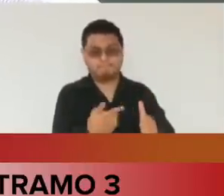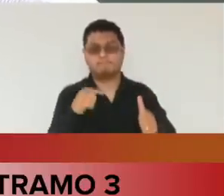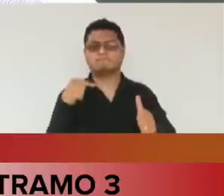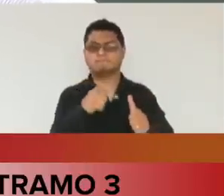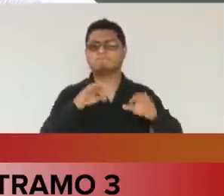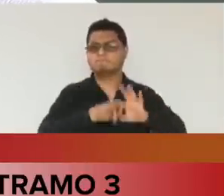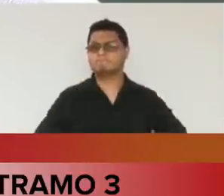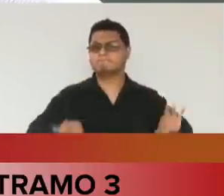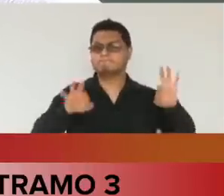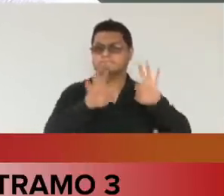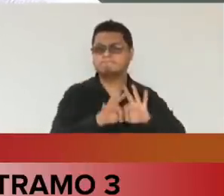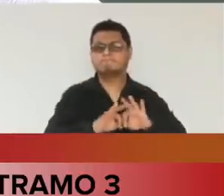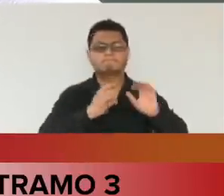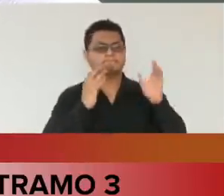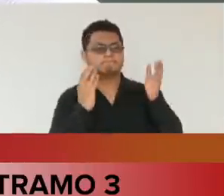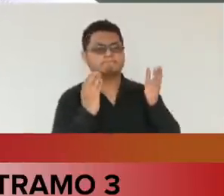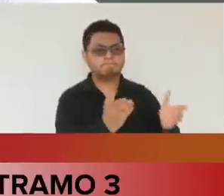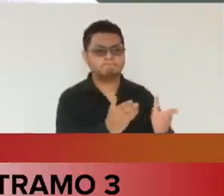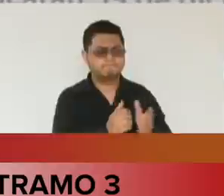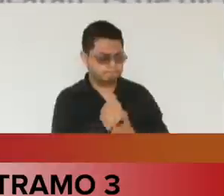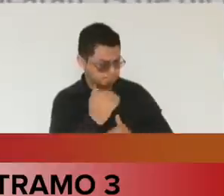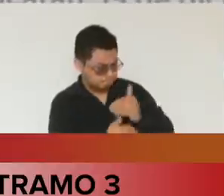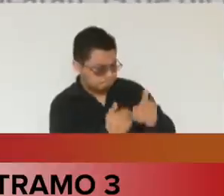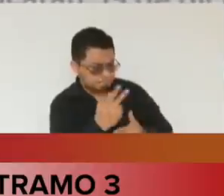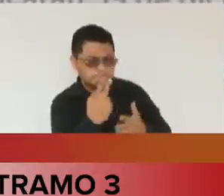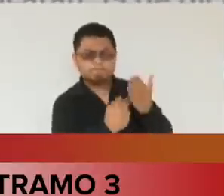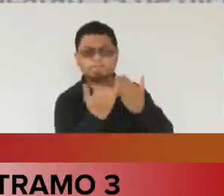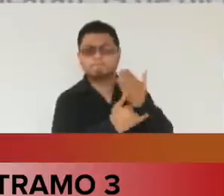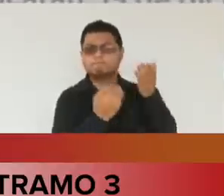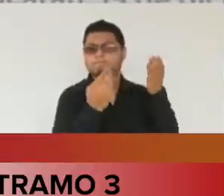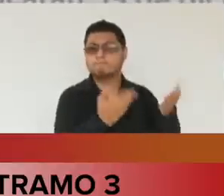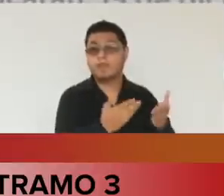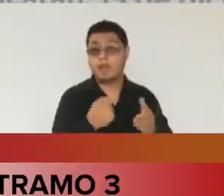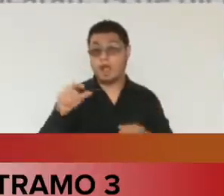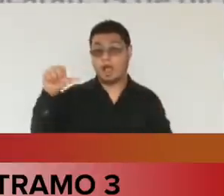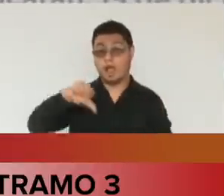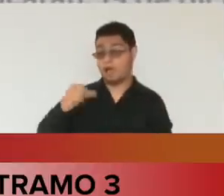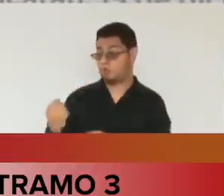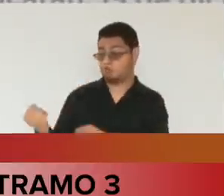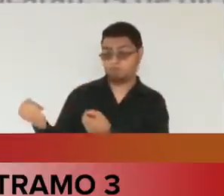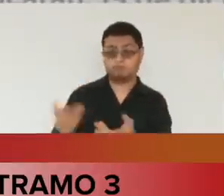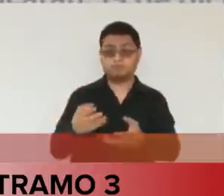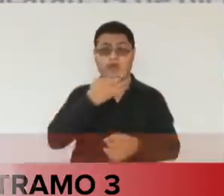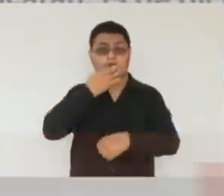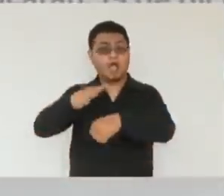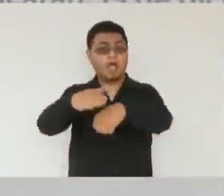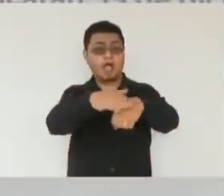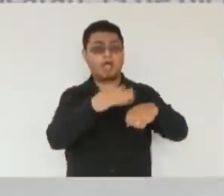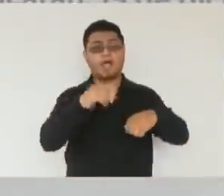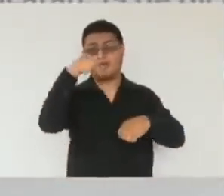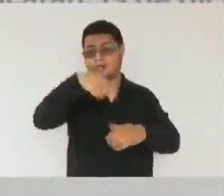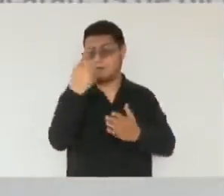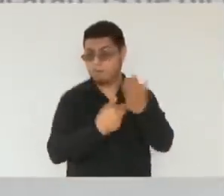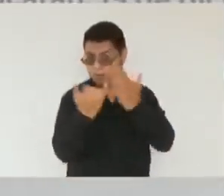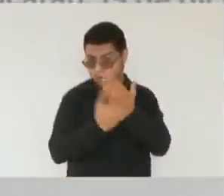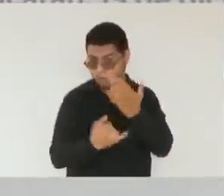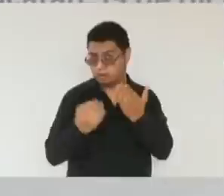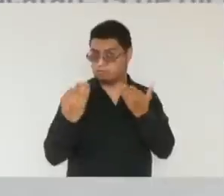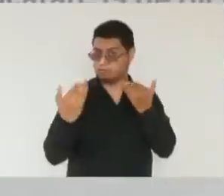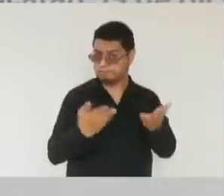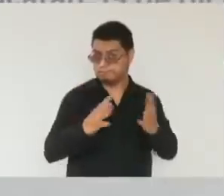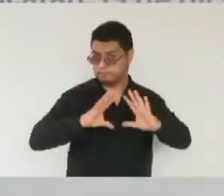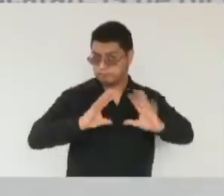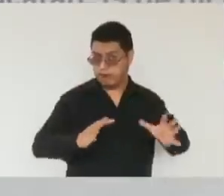una buena construcción es la redacción del proyecto ejecutivo. A día de hoy, señor presidente, le podemos informar que este proyecto ejecutivo se encuentra